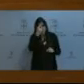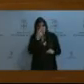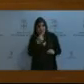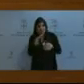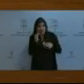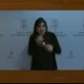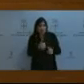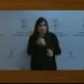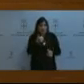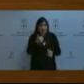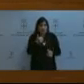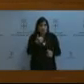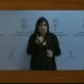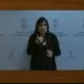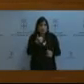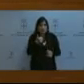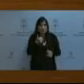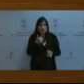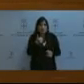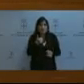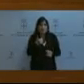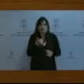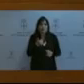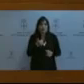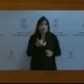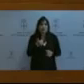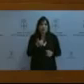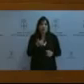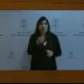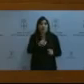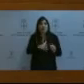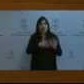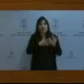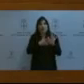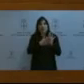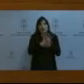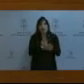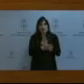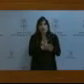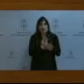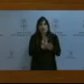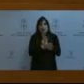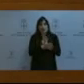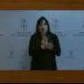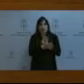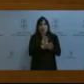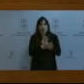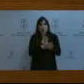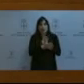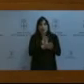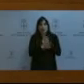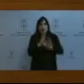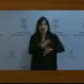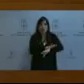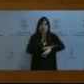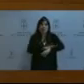sí que se ha explicado también que la modificación que propone el Gobierno de Asturias